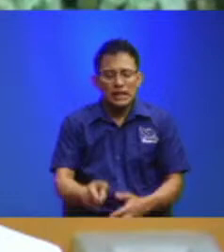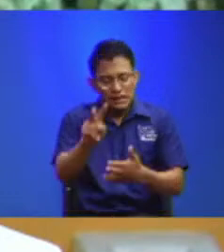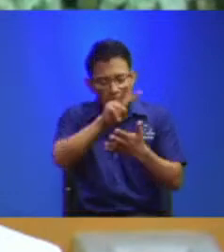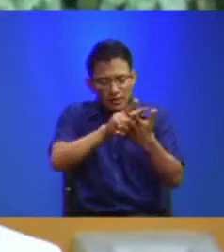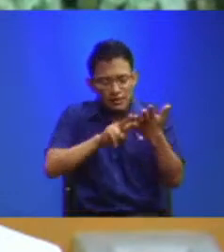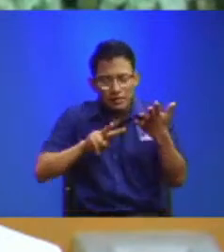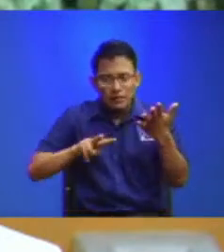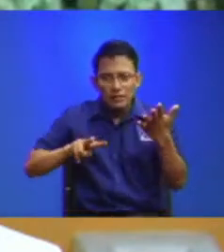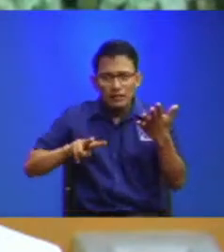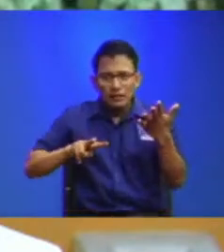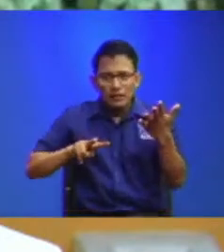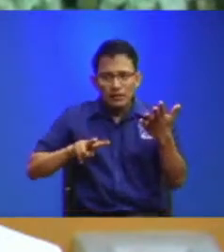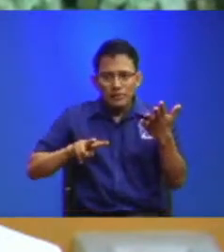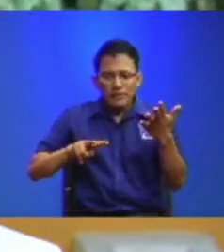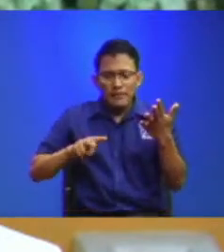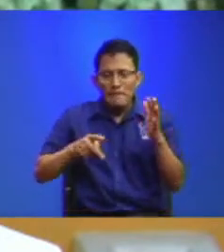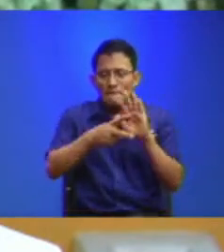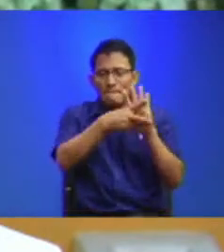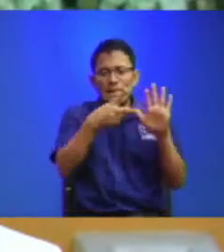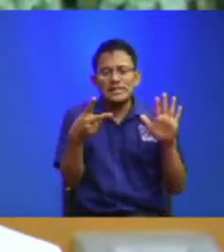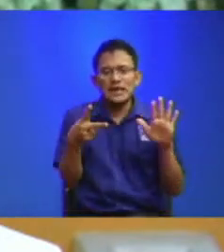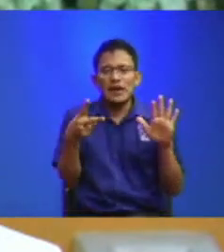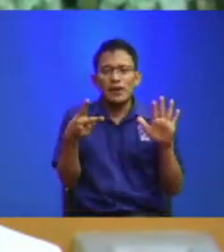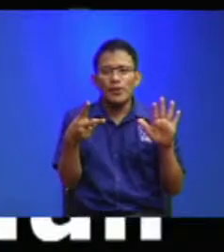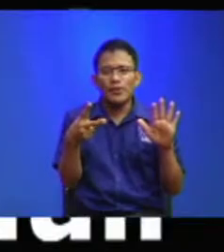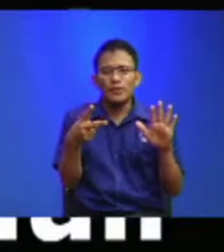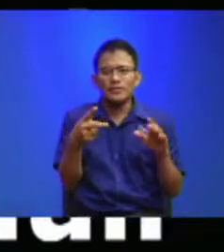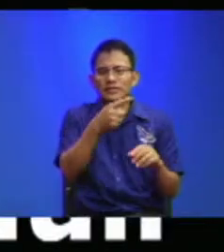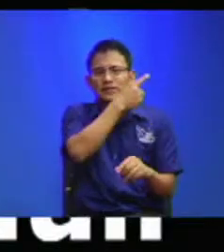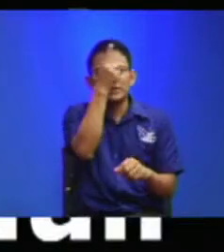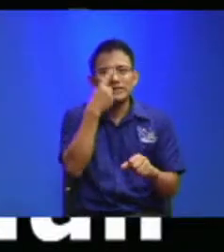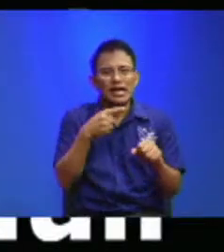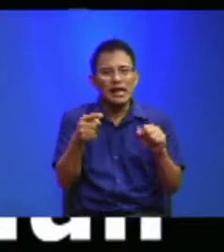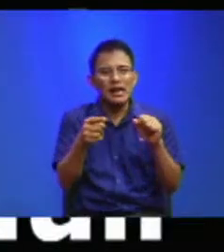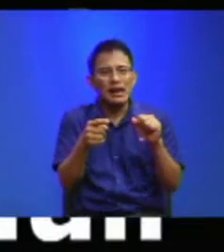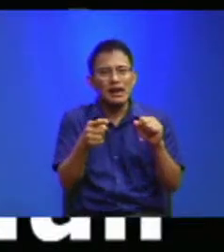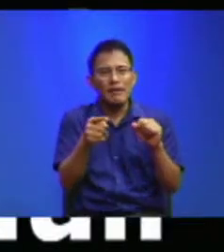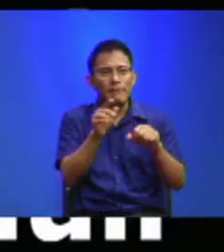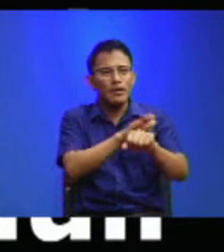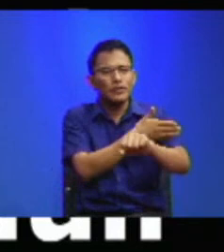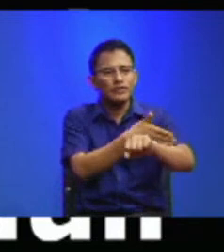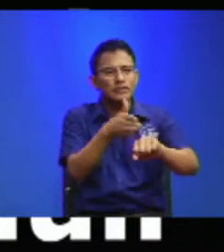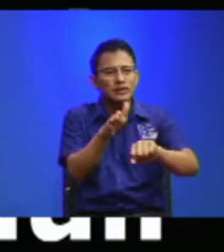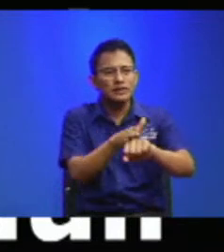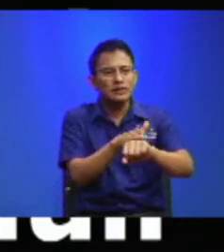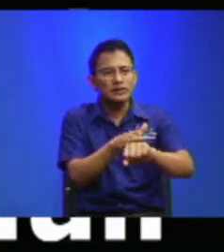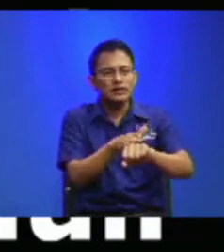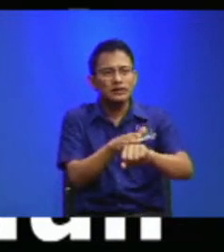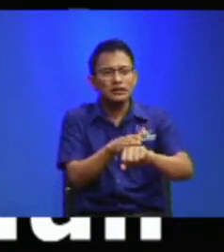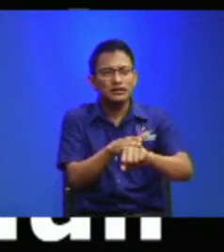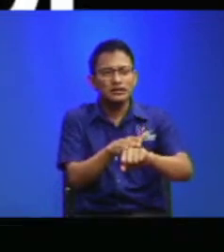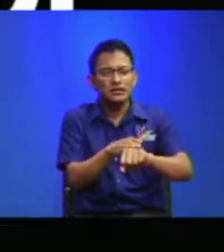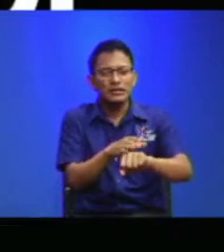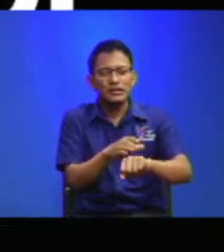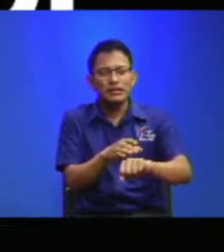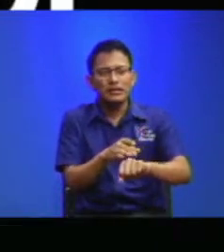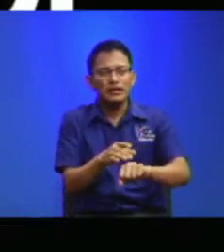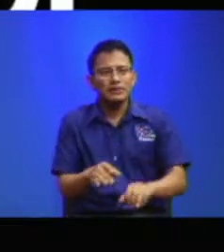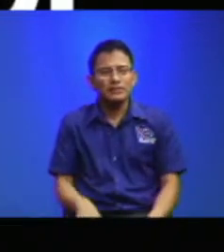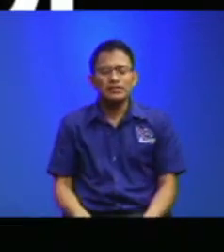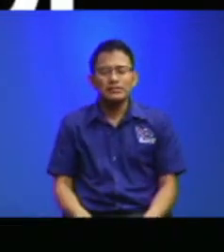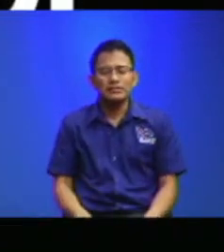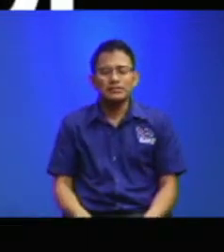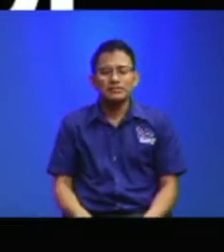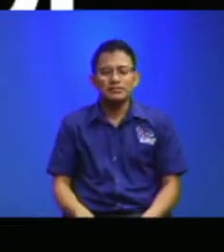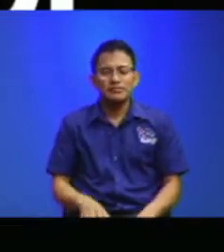leerle el siguiente versículo que está en el Salmo 69. Pero antes de leérselo, bueno,